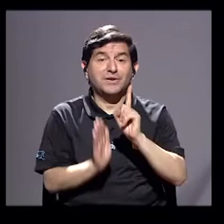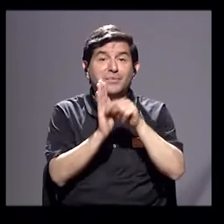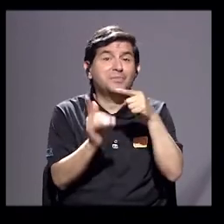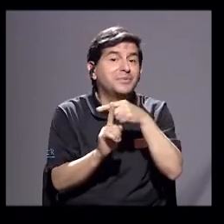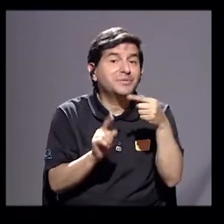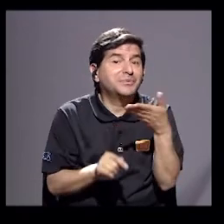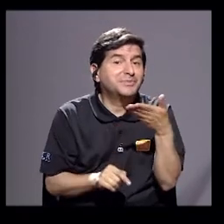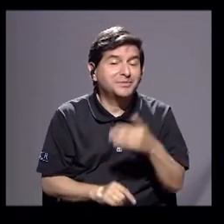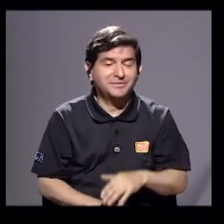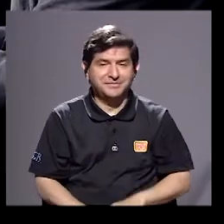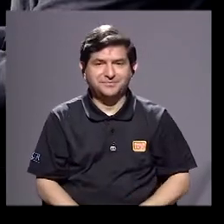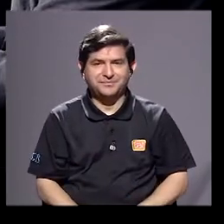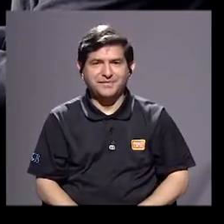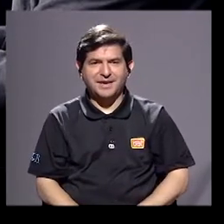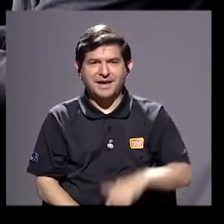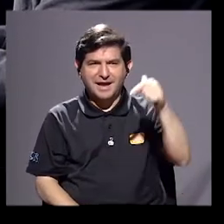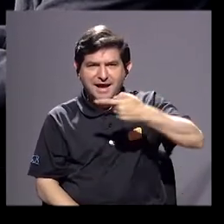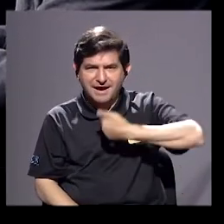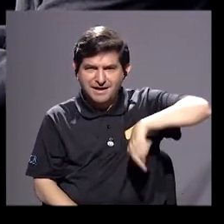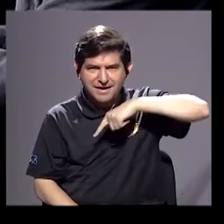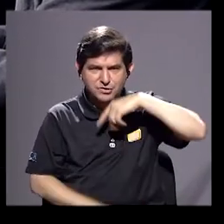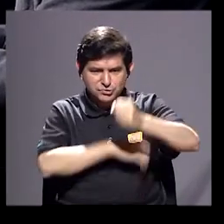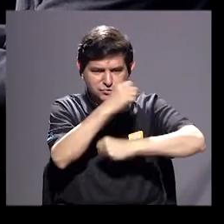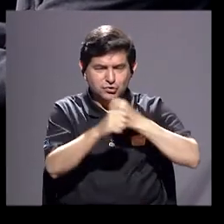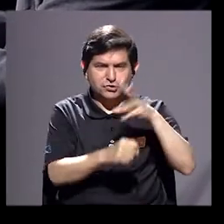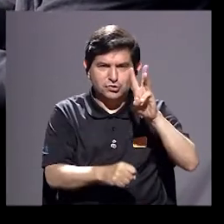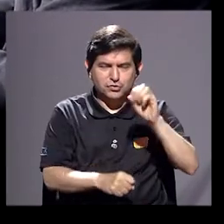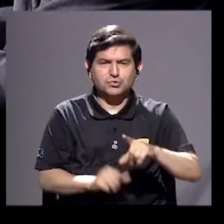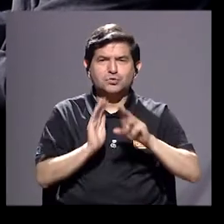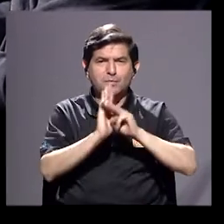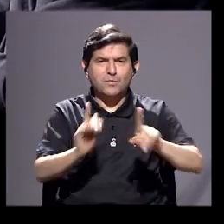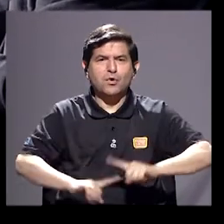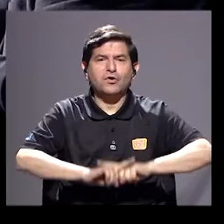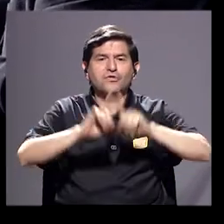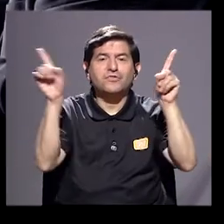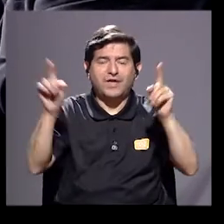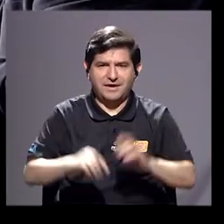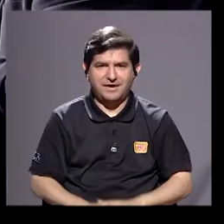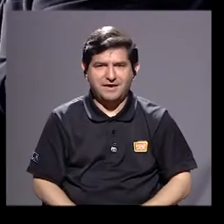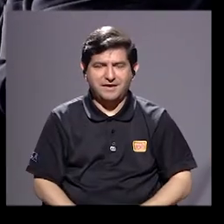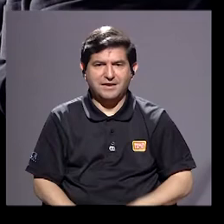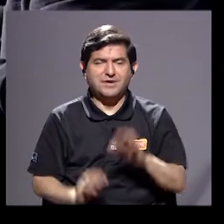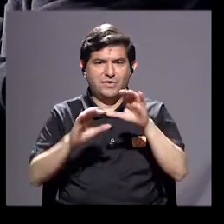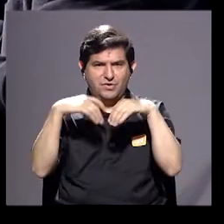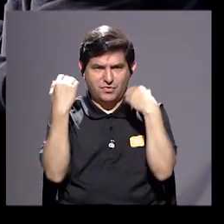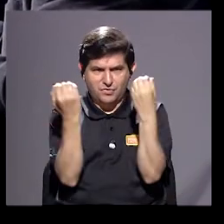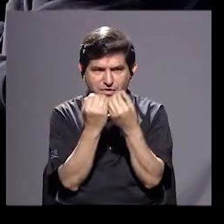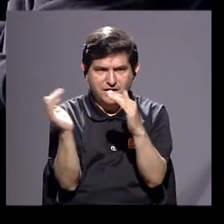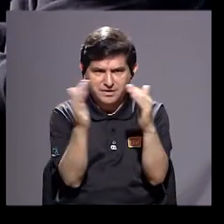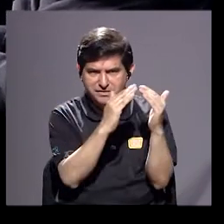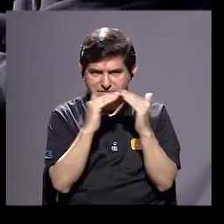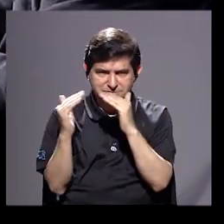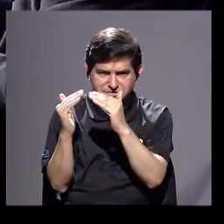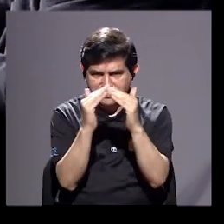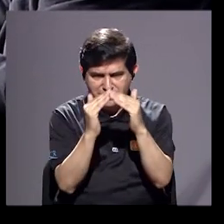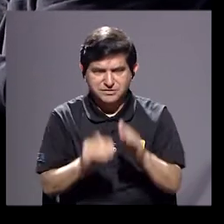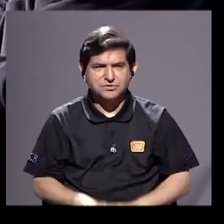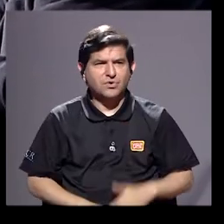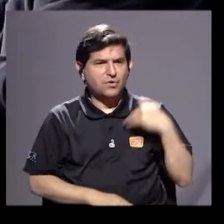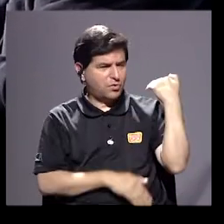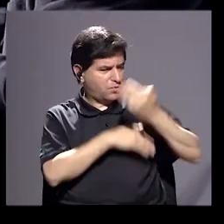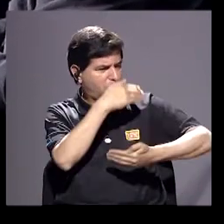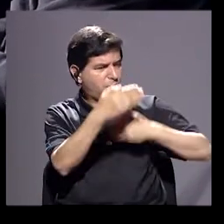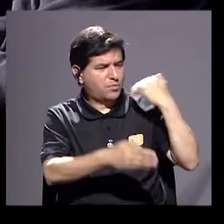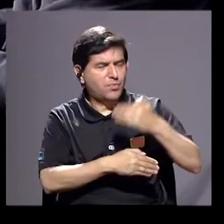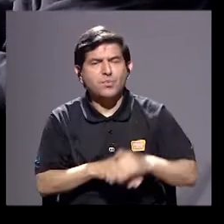aquí en los 60 trabajamos un modelo distinto que fue organizar a las comunidades y evolucionar hacia un